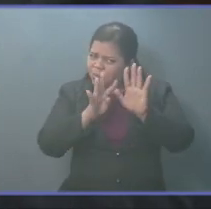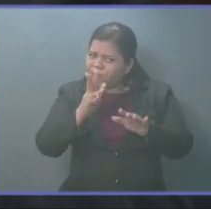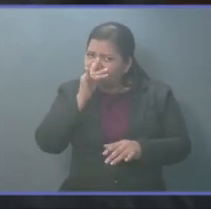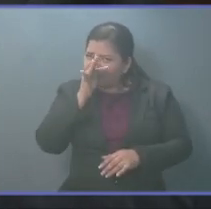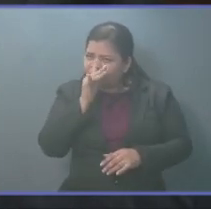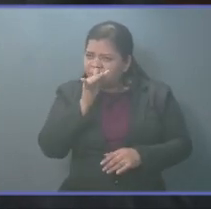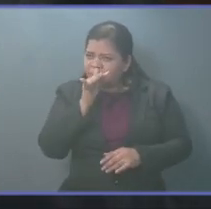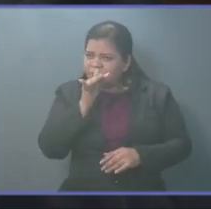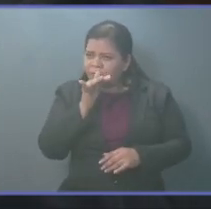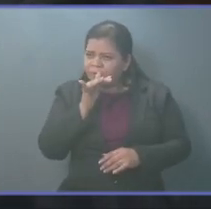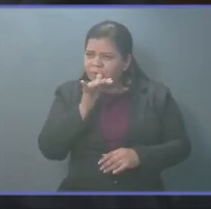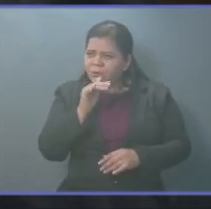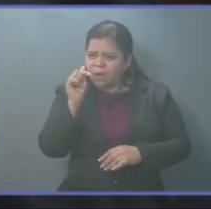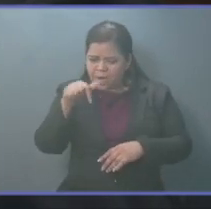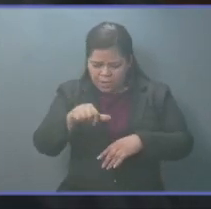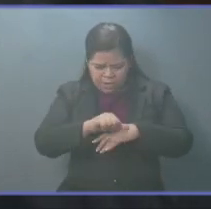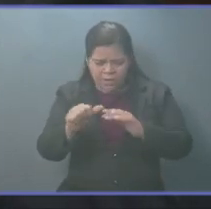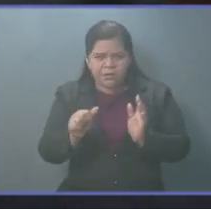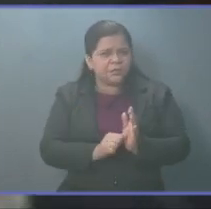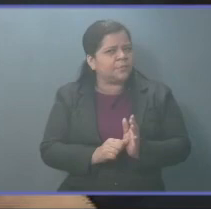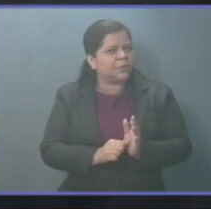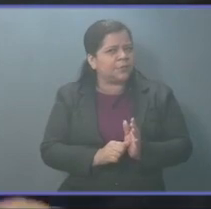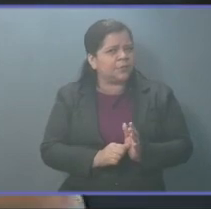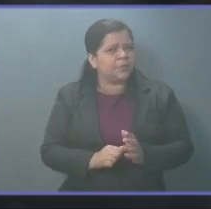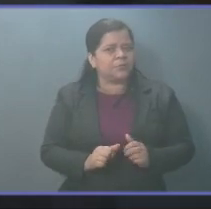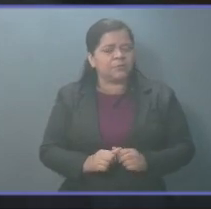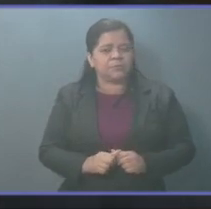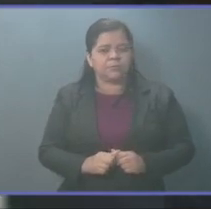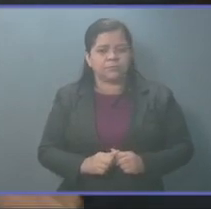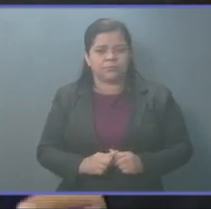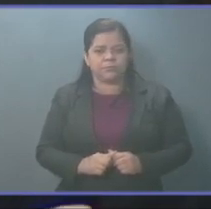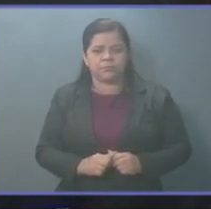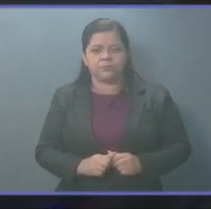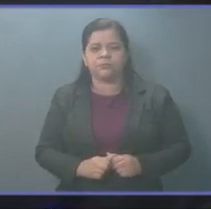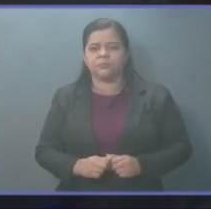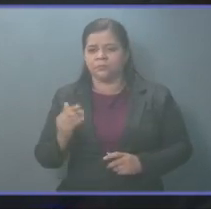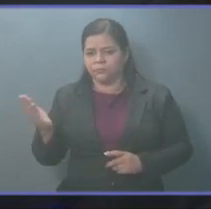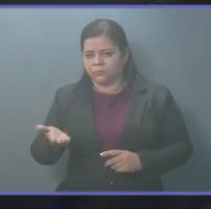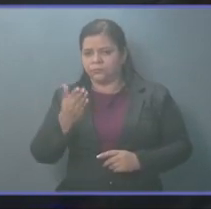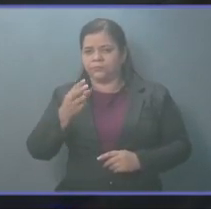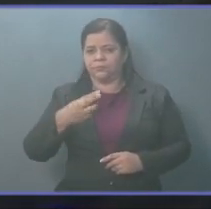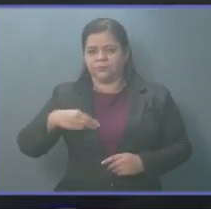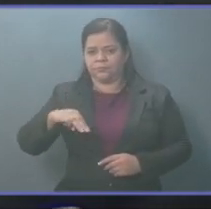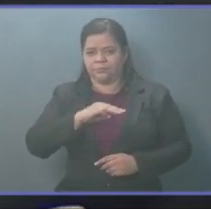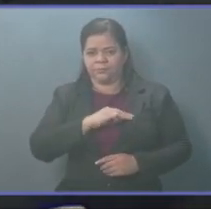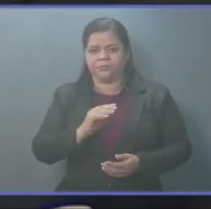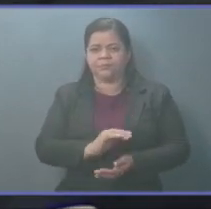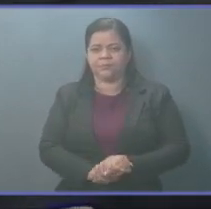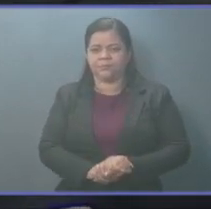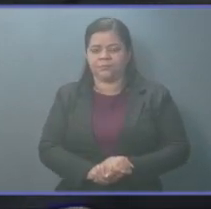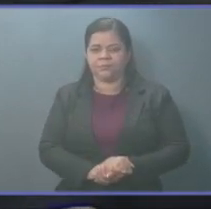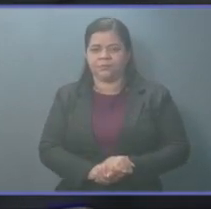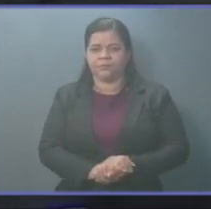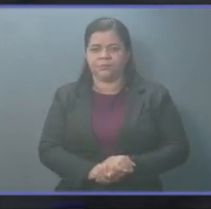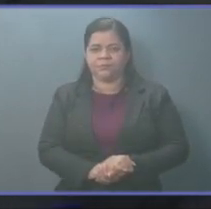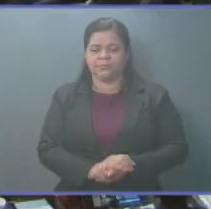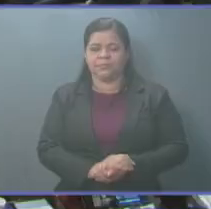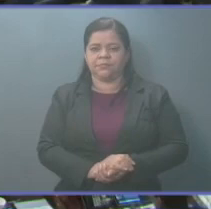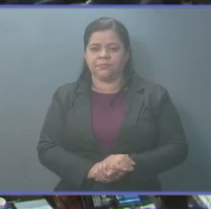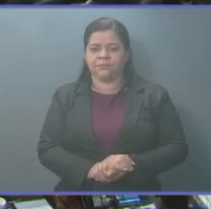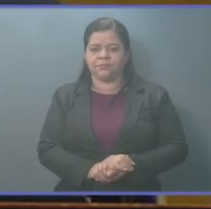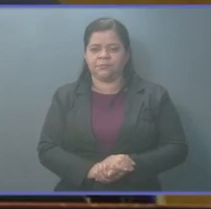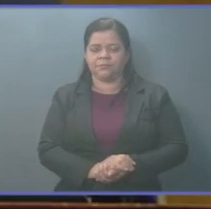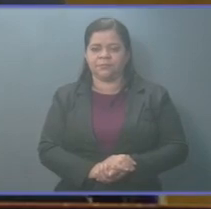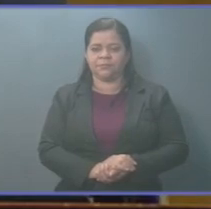febrero a la Asamblea Legislativa? Le cedo la palabra, señor ministro. Señor ministro de Defensa.